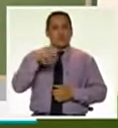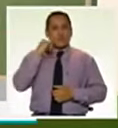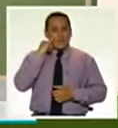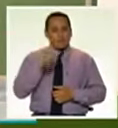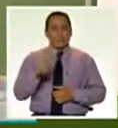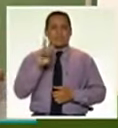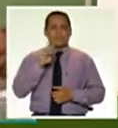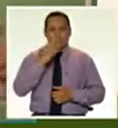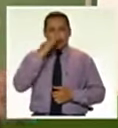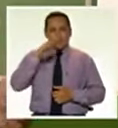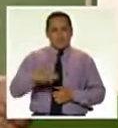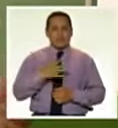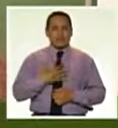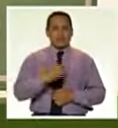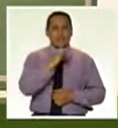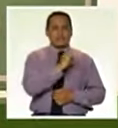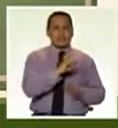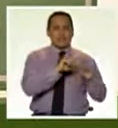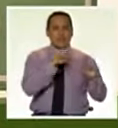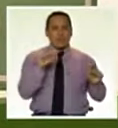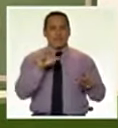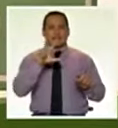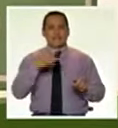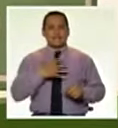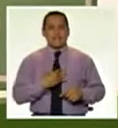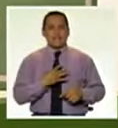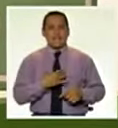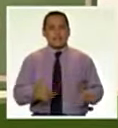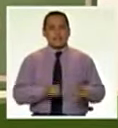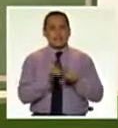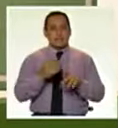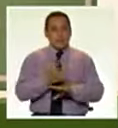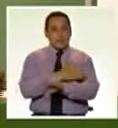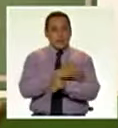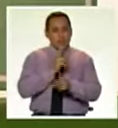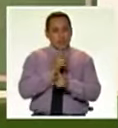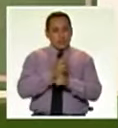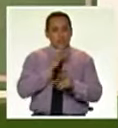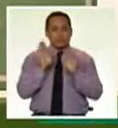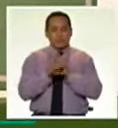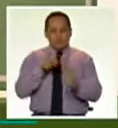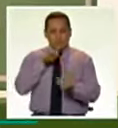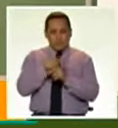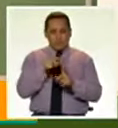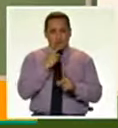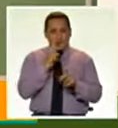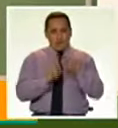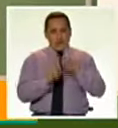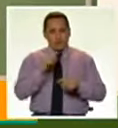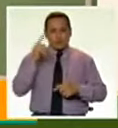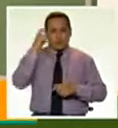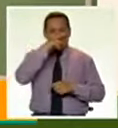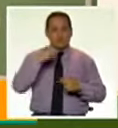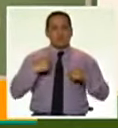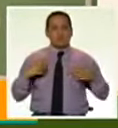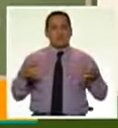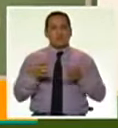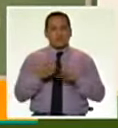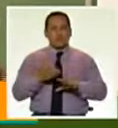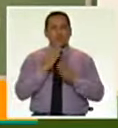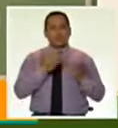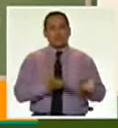viernes, para niños de cero a tres años, para prevenir. Una vez detectado alguna dificultad, nosotros los